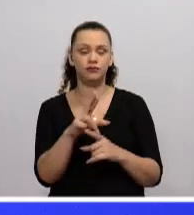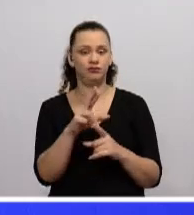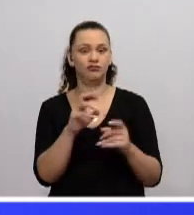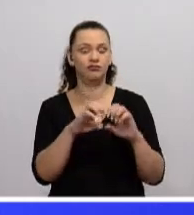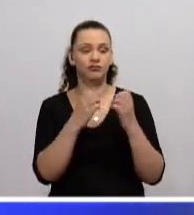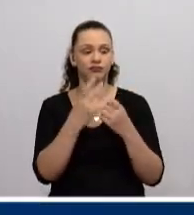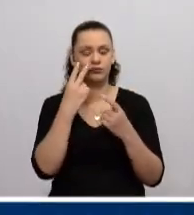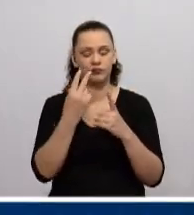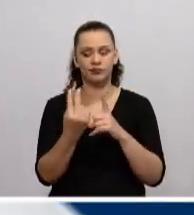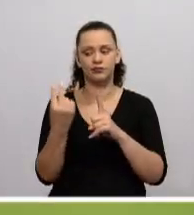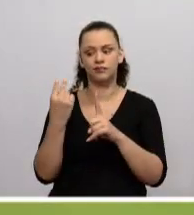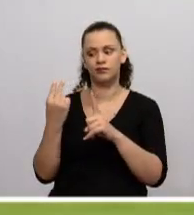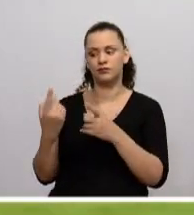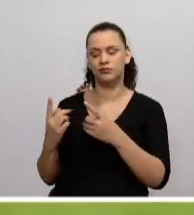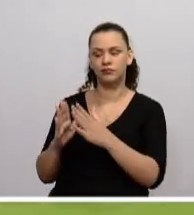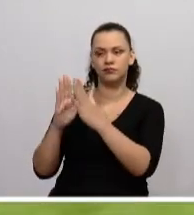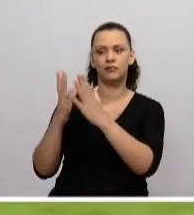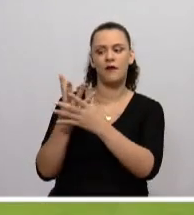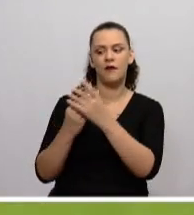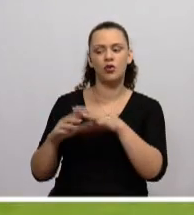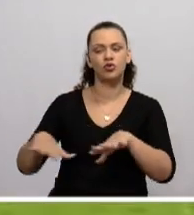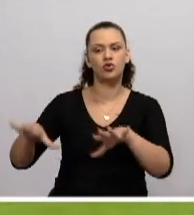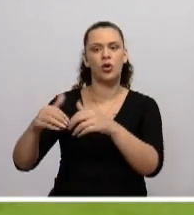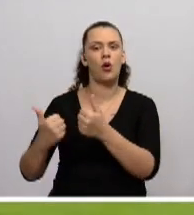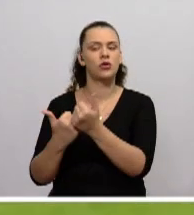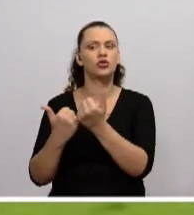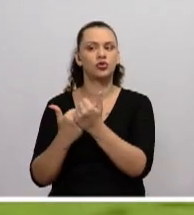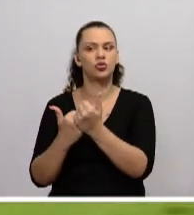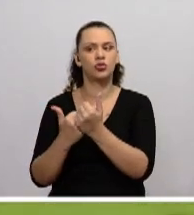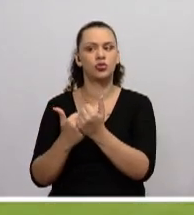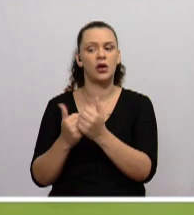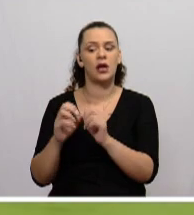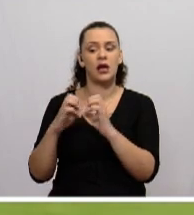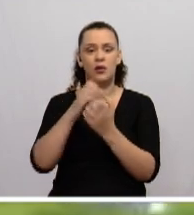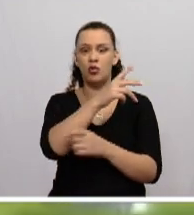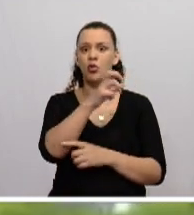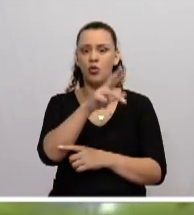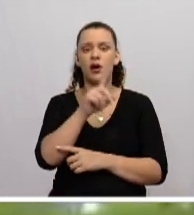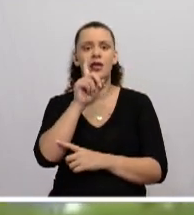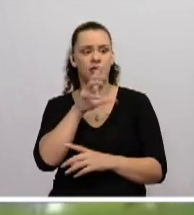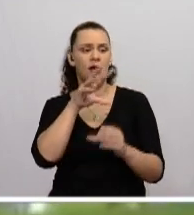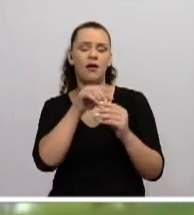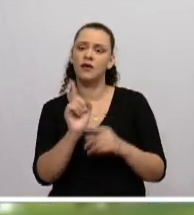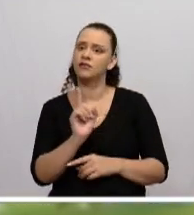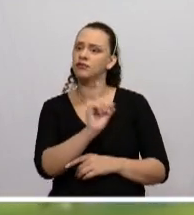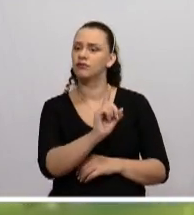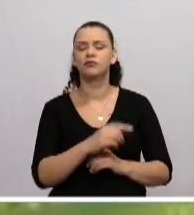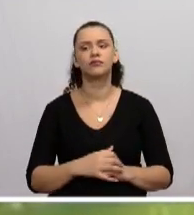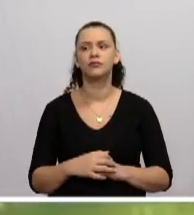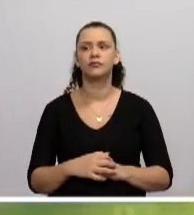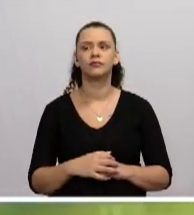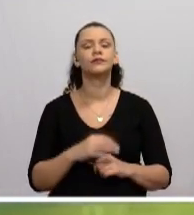de lo que viene encontrando como vacío en esa zona de contención el combinado patrio evidentemente tiene que estar en el radar de la selección